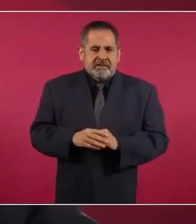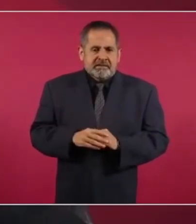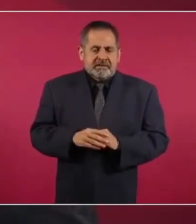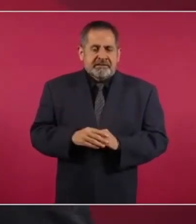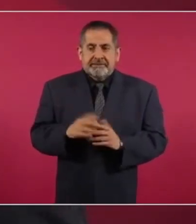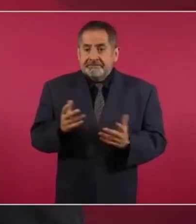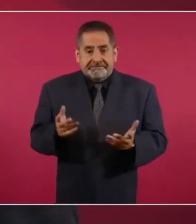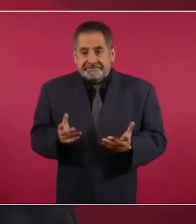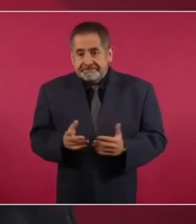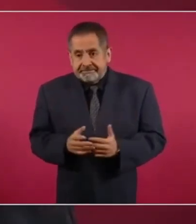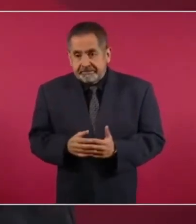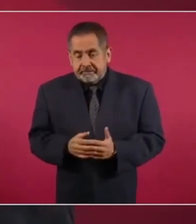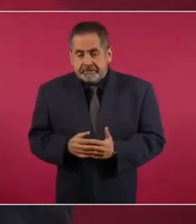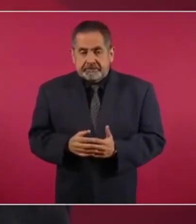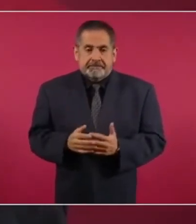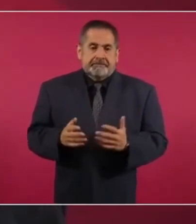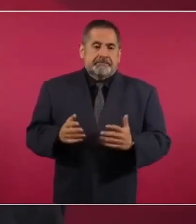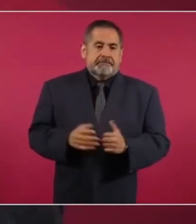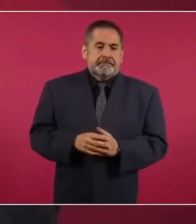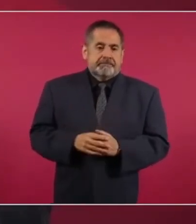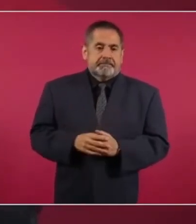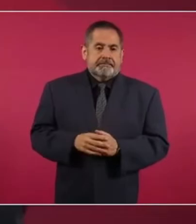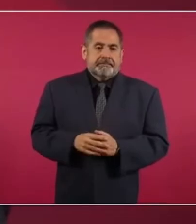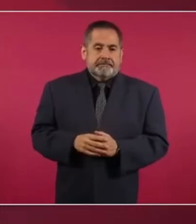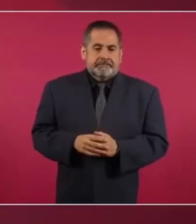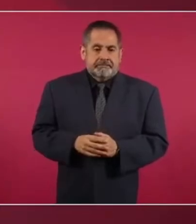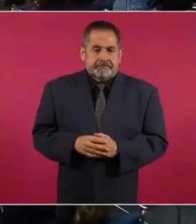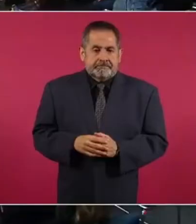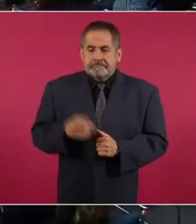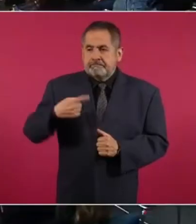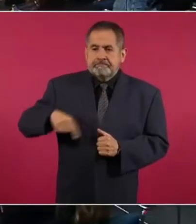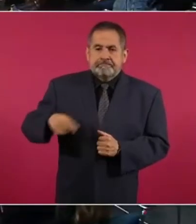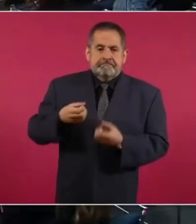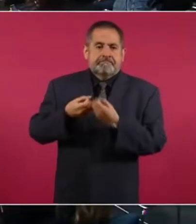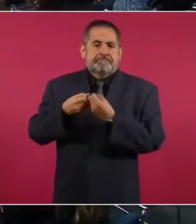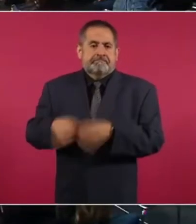pues vamos a perder.